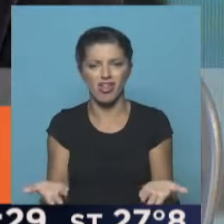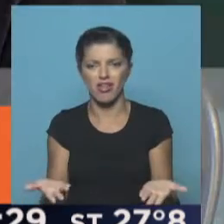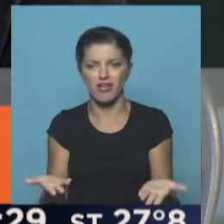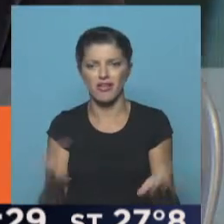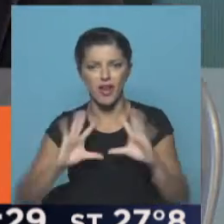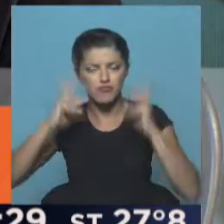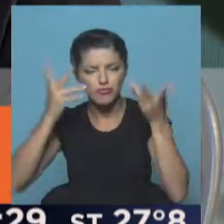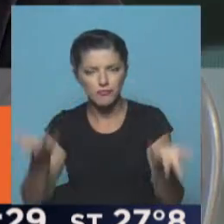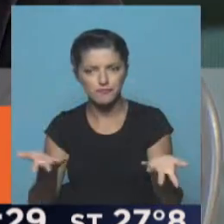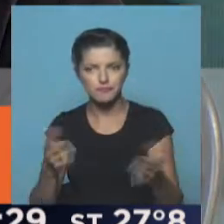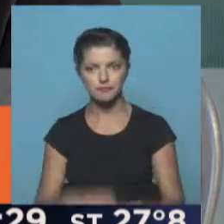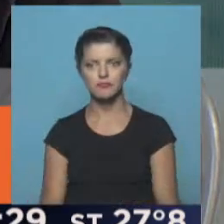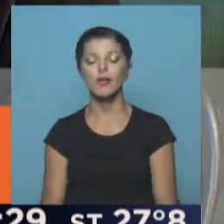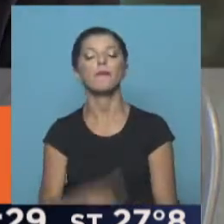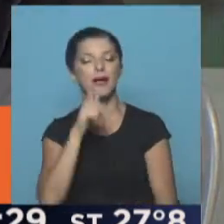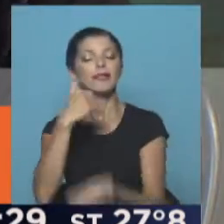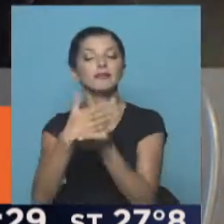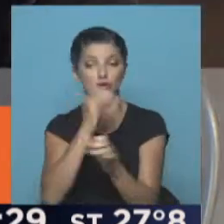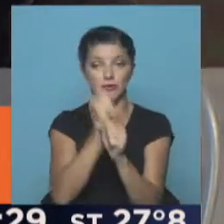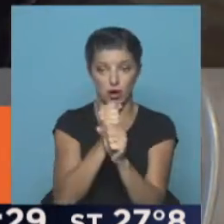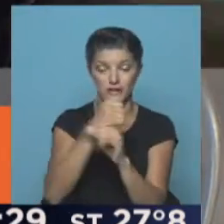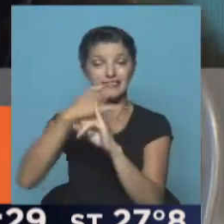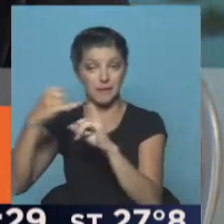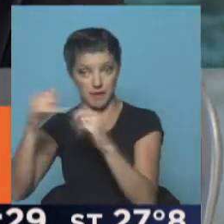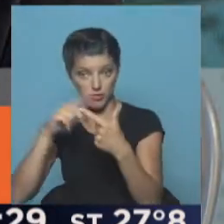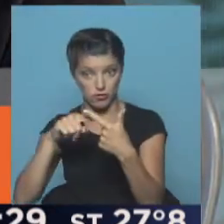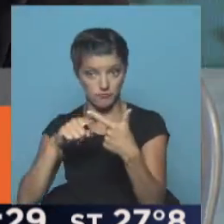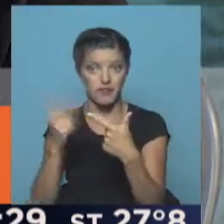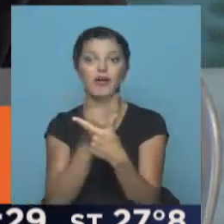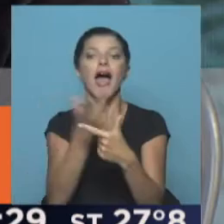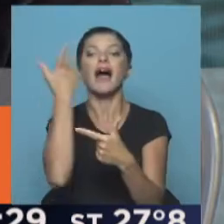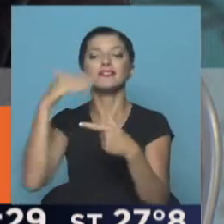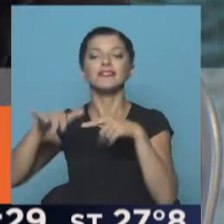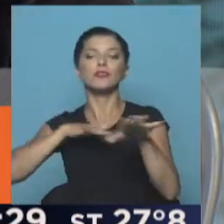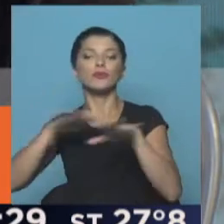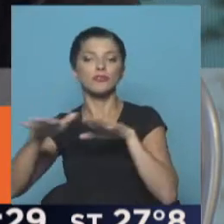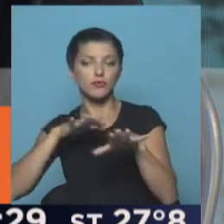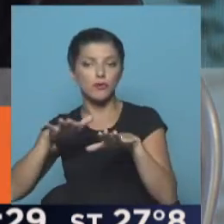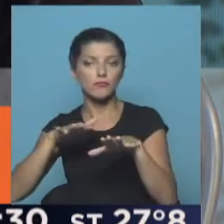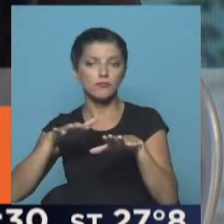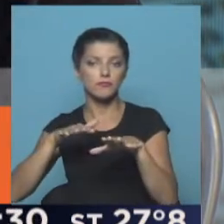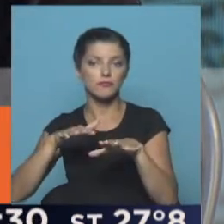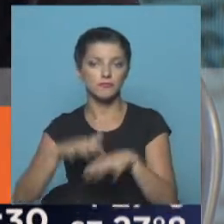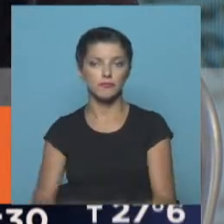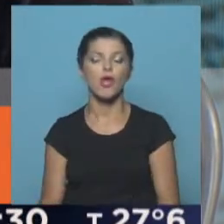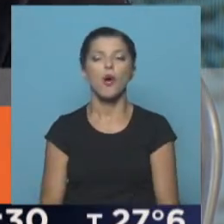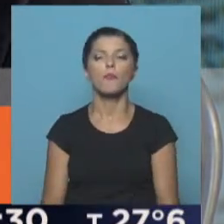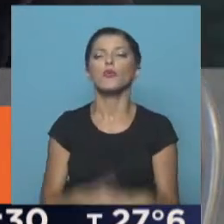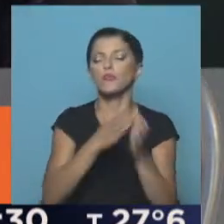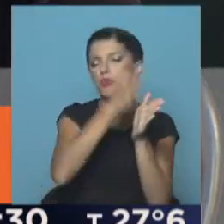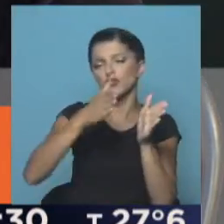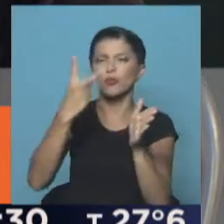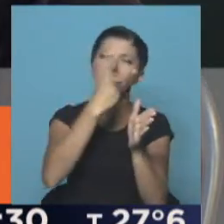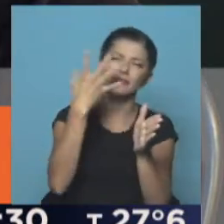Yo creo que son sectores trabajadores, sectores medios que se quedaron en una situación de orfandad por un proceso de 25 o 30